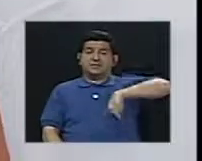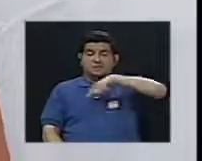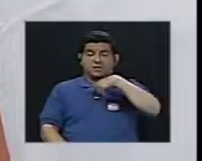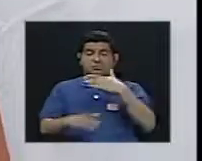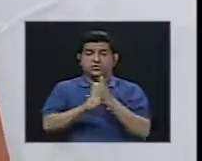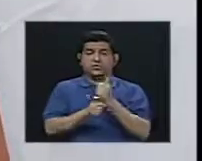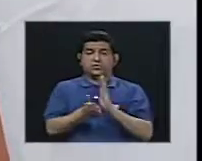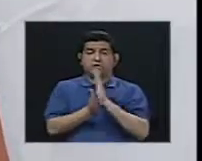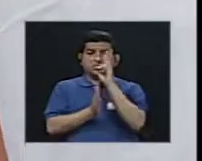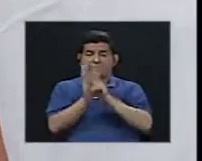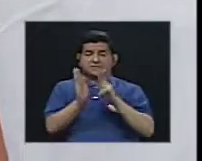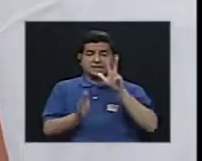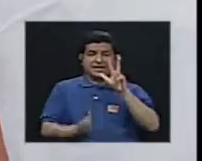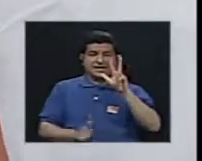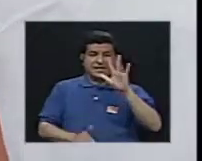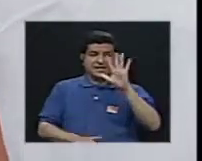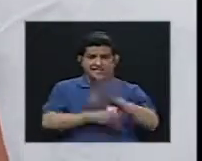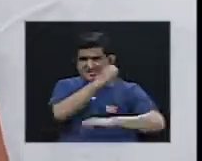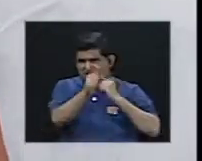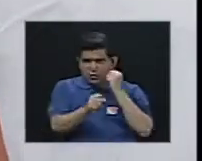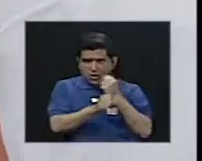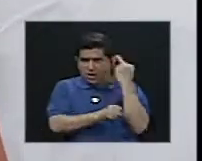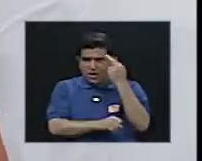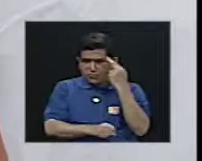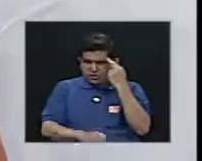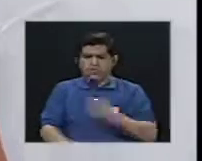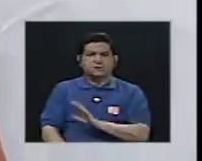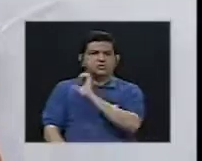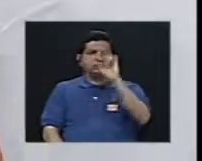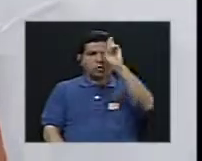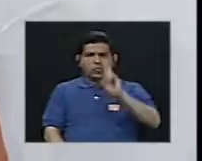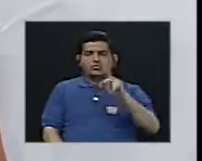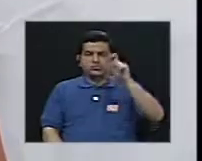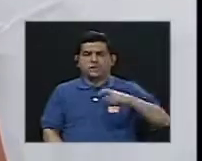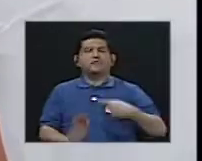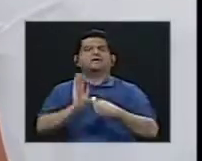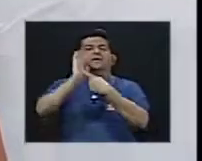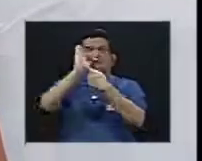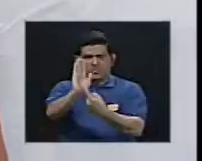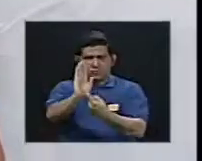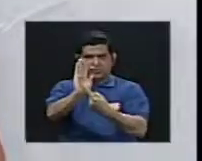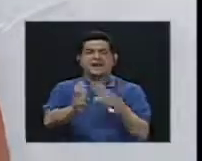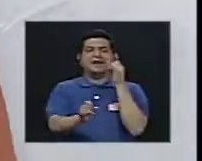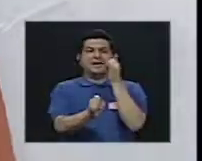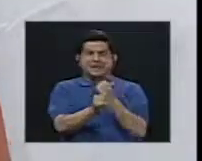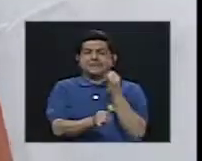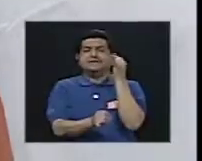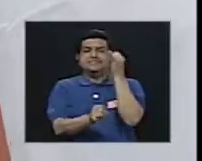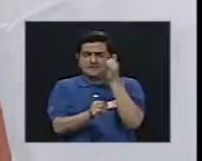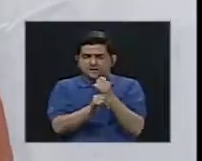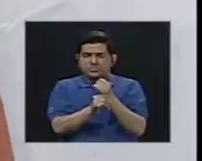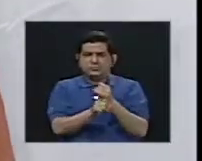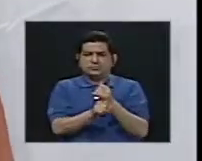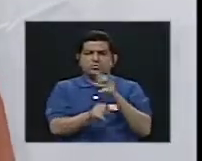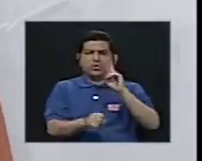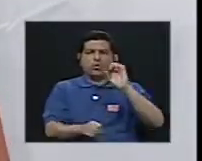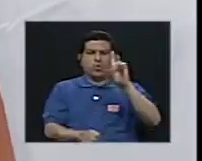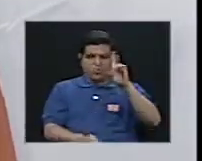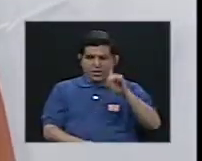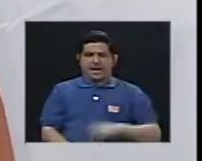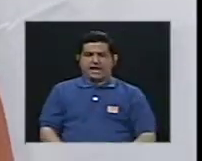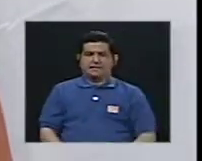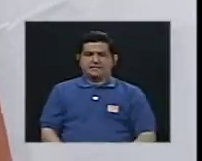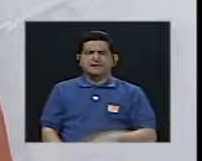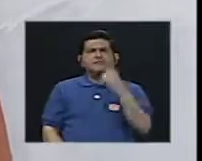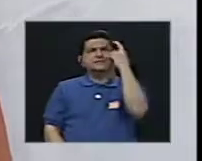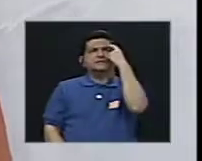hecho documentales durante 35 años es porque hay una Costa Rica que hay que ver y hay una institución que es la UNED que decidió o que